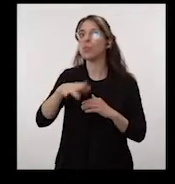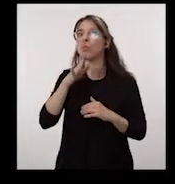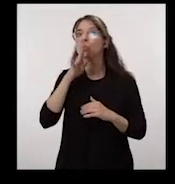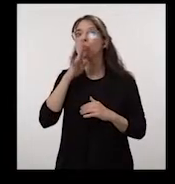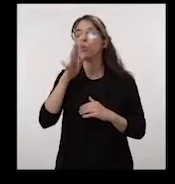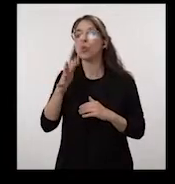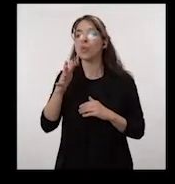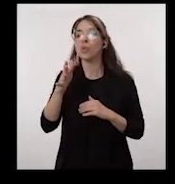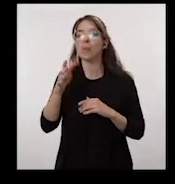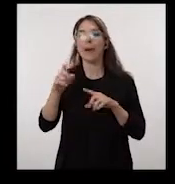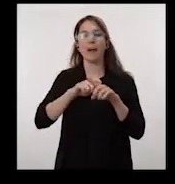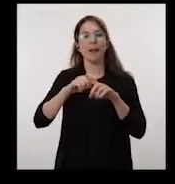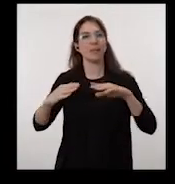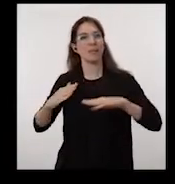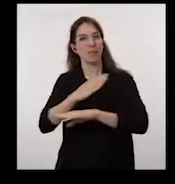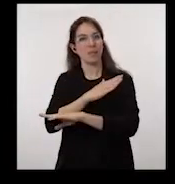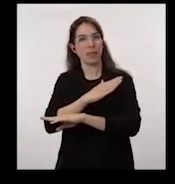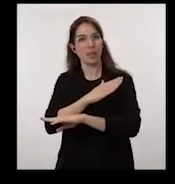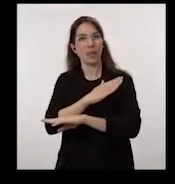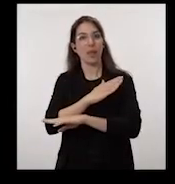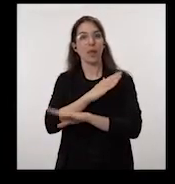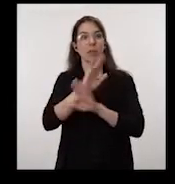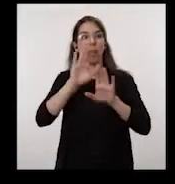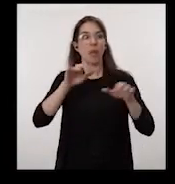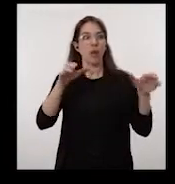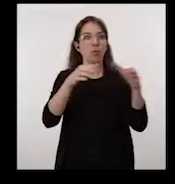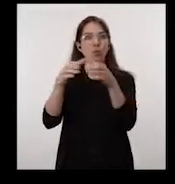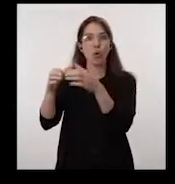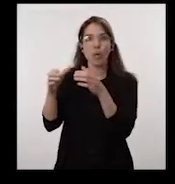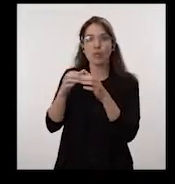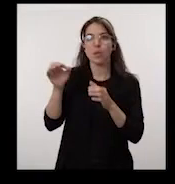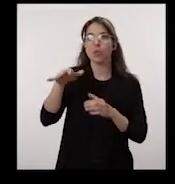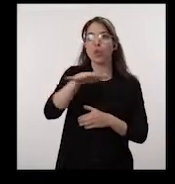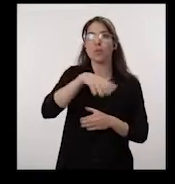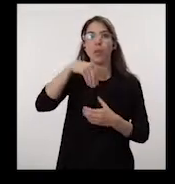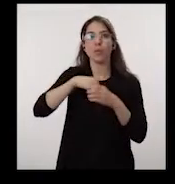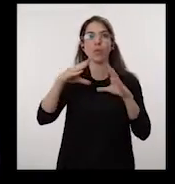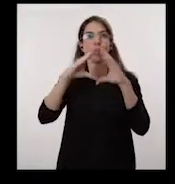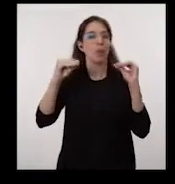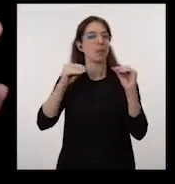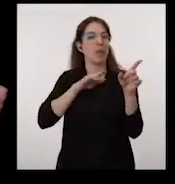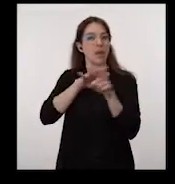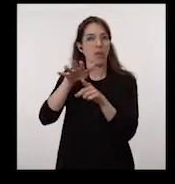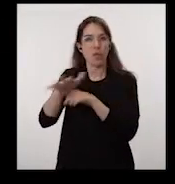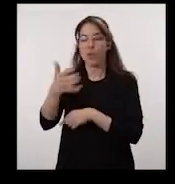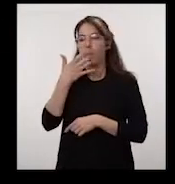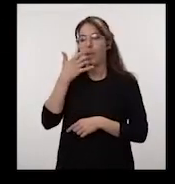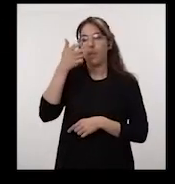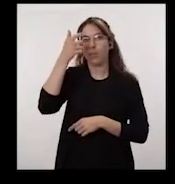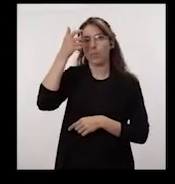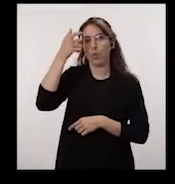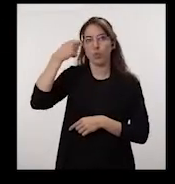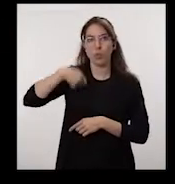manera tiene un carácter transversal que afecta a diferentes colectivos y espacios dentro de la universidad todo el personal docente investigador